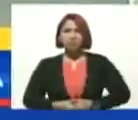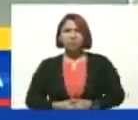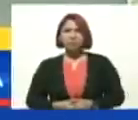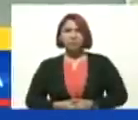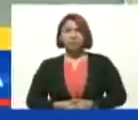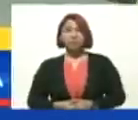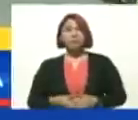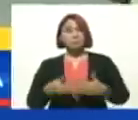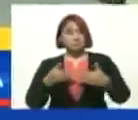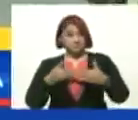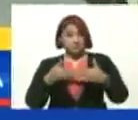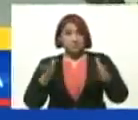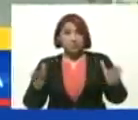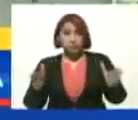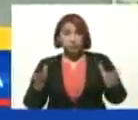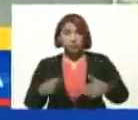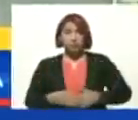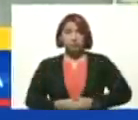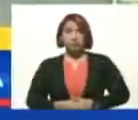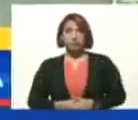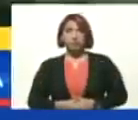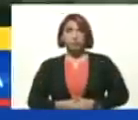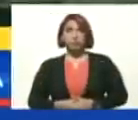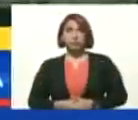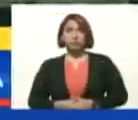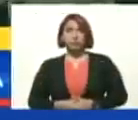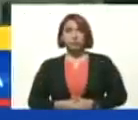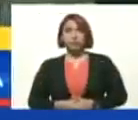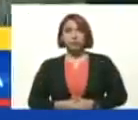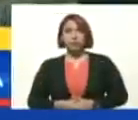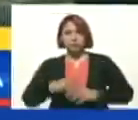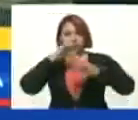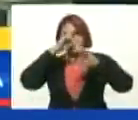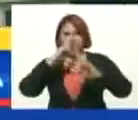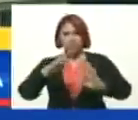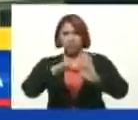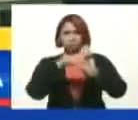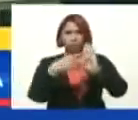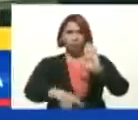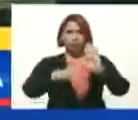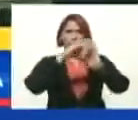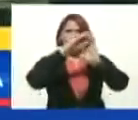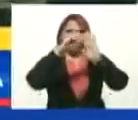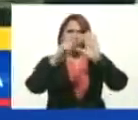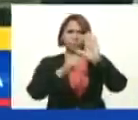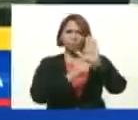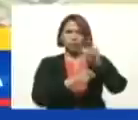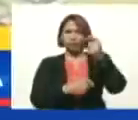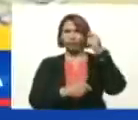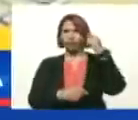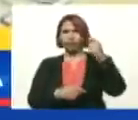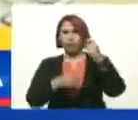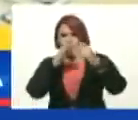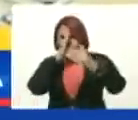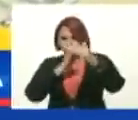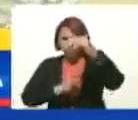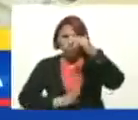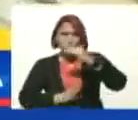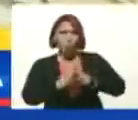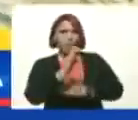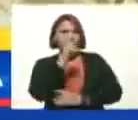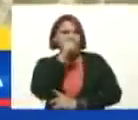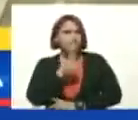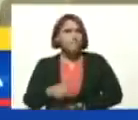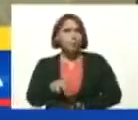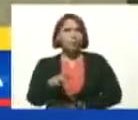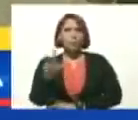Para garantizar el pleno ejercicio de los derechos constitucionales del noble pueblo de Venezuela y